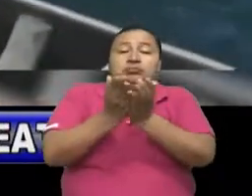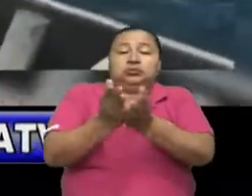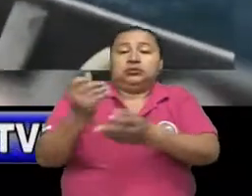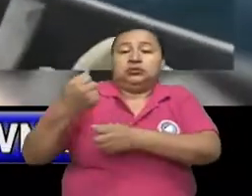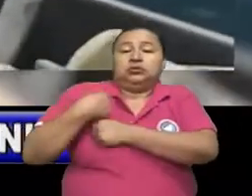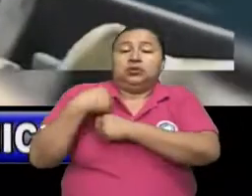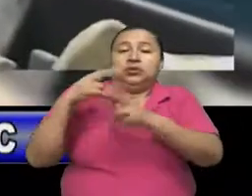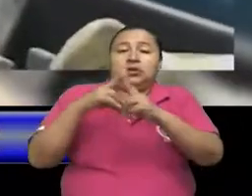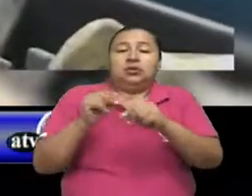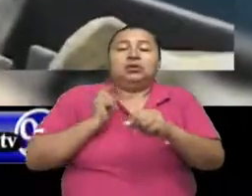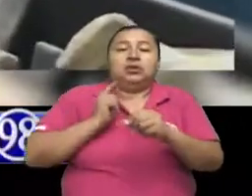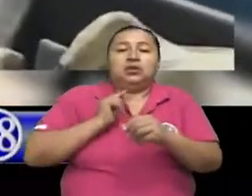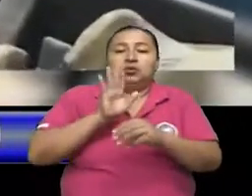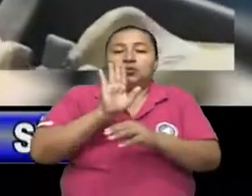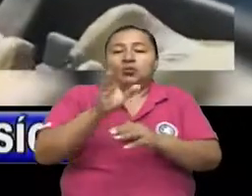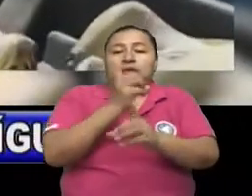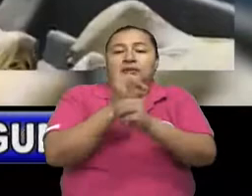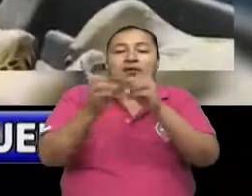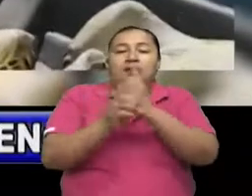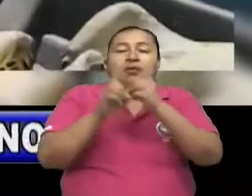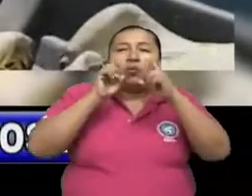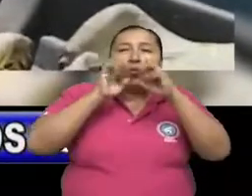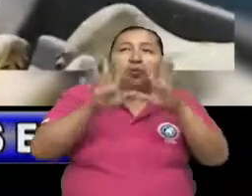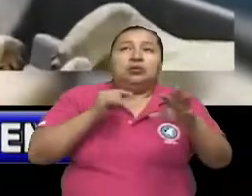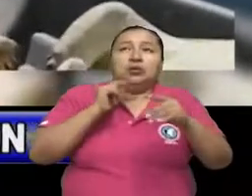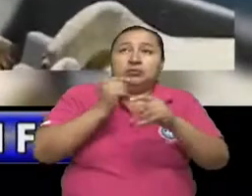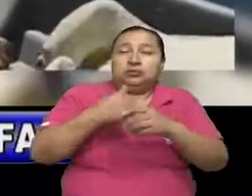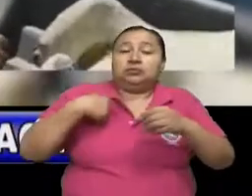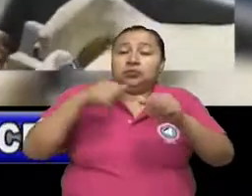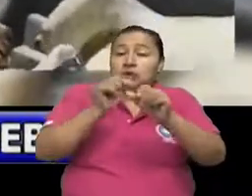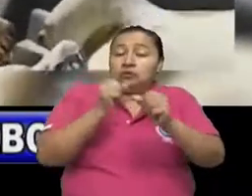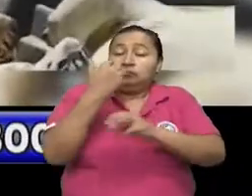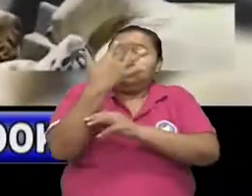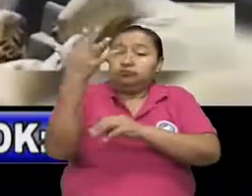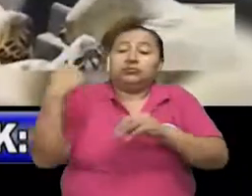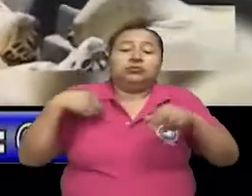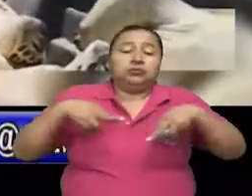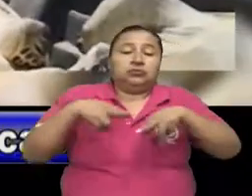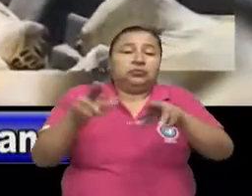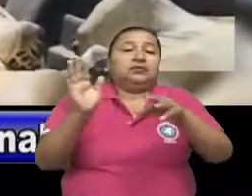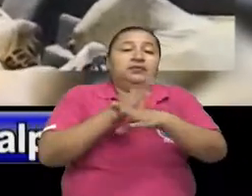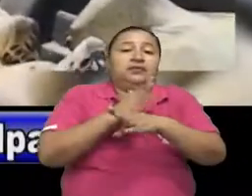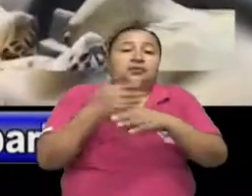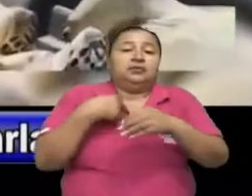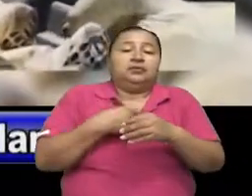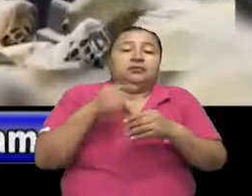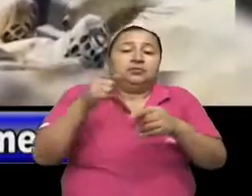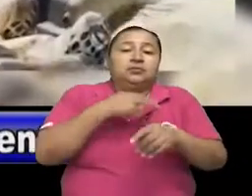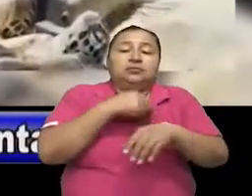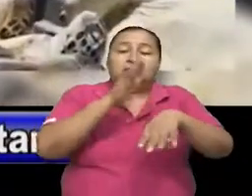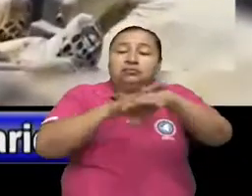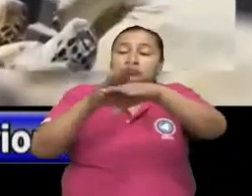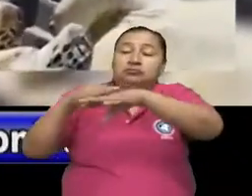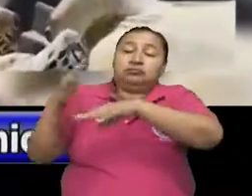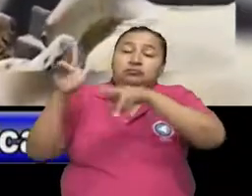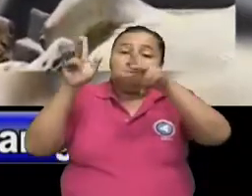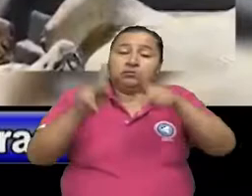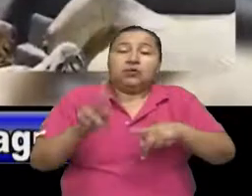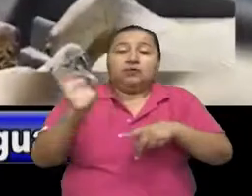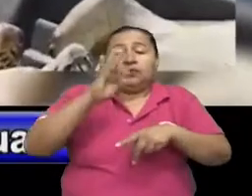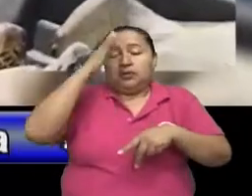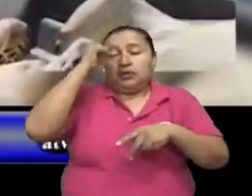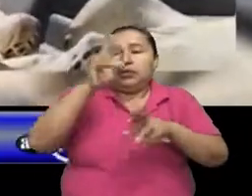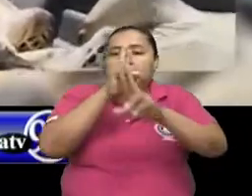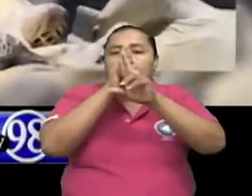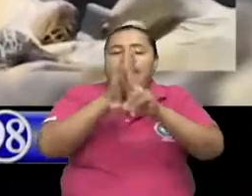Nicaragua tiene entre sus deberes velar por la protección y preservación del ambiente y los recursos naturales. Se le hace un llamado a la población en general a